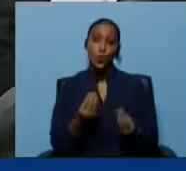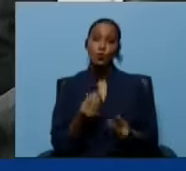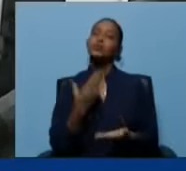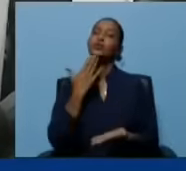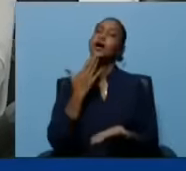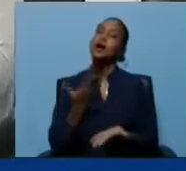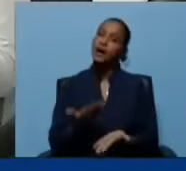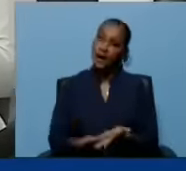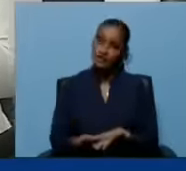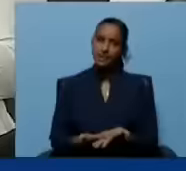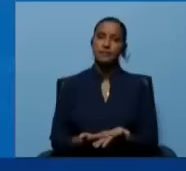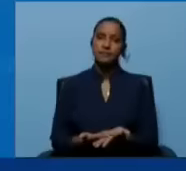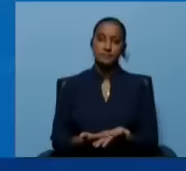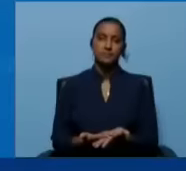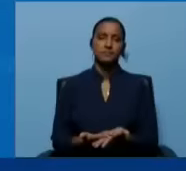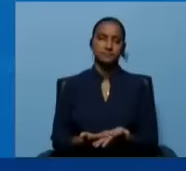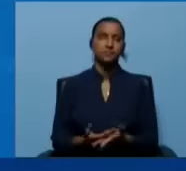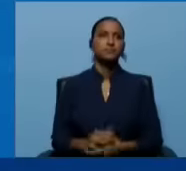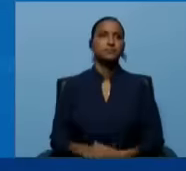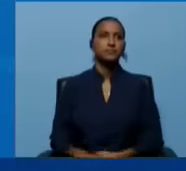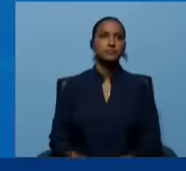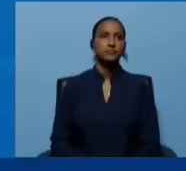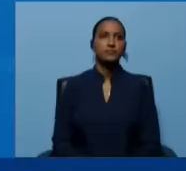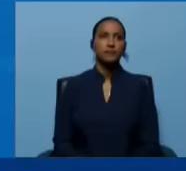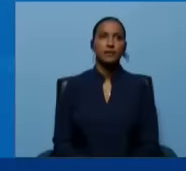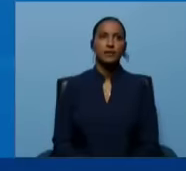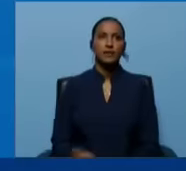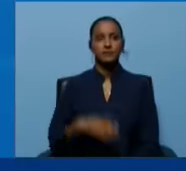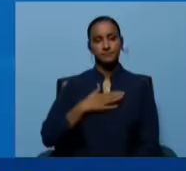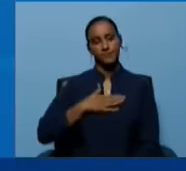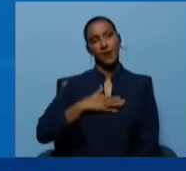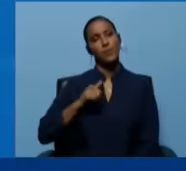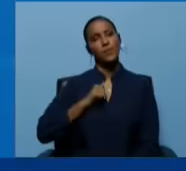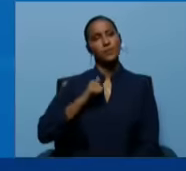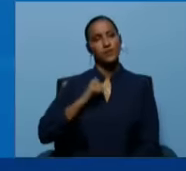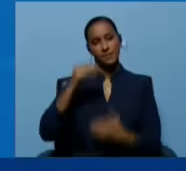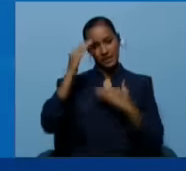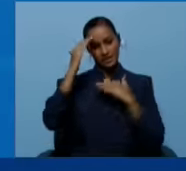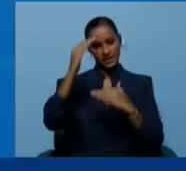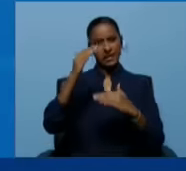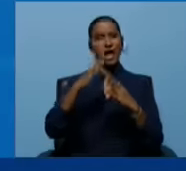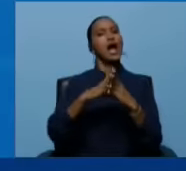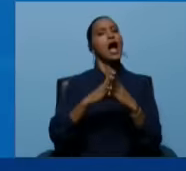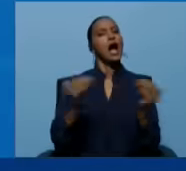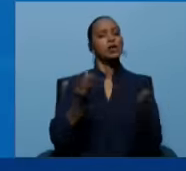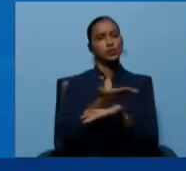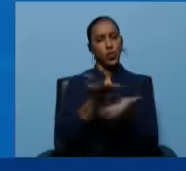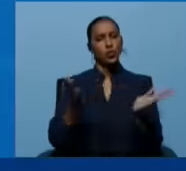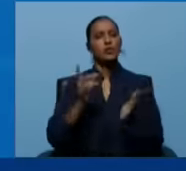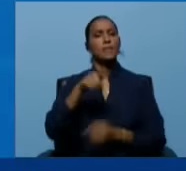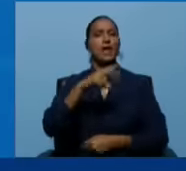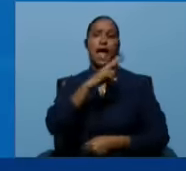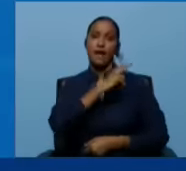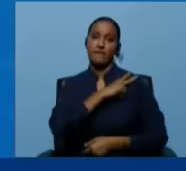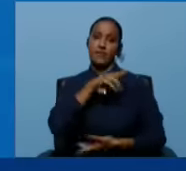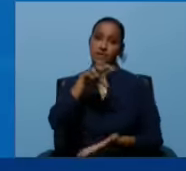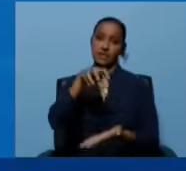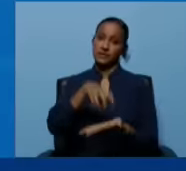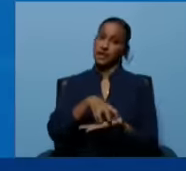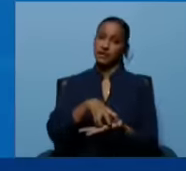Bolivariana de Venezuela. Aprovechamos para saludar a todos los hermanos presidentes y jefes de Estado de